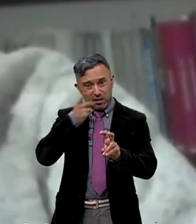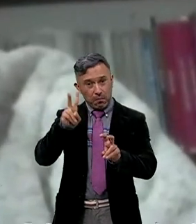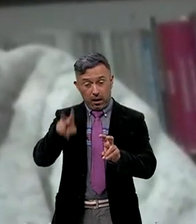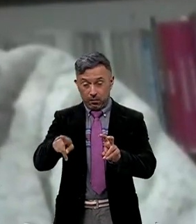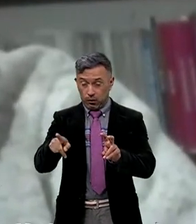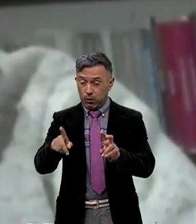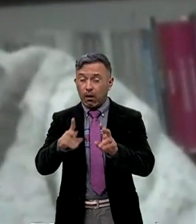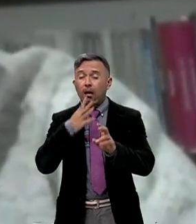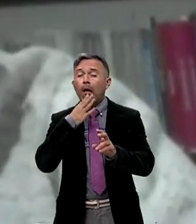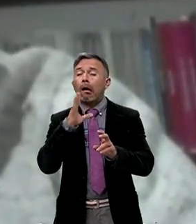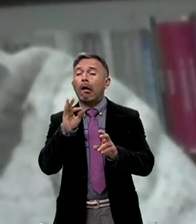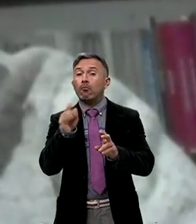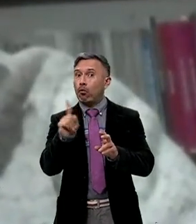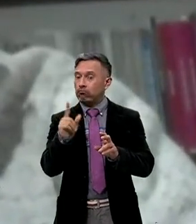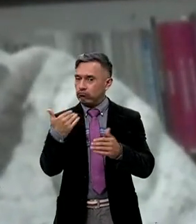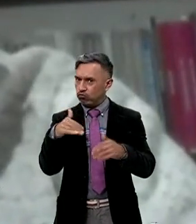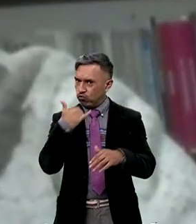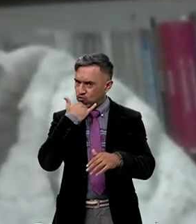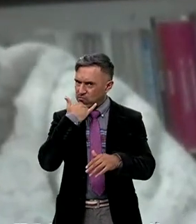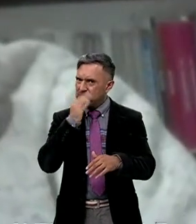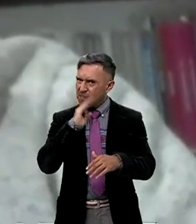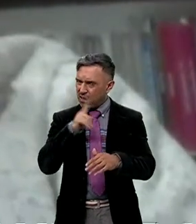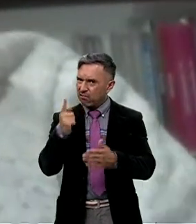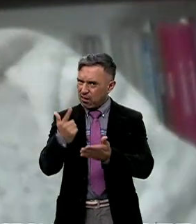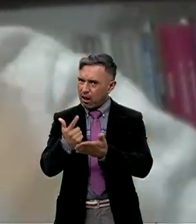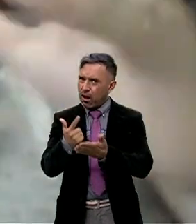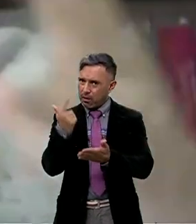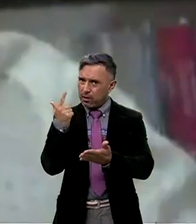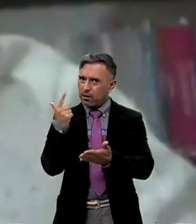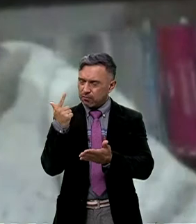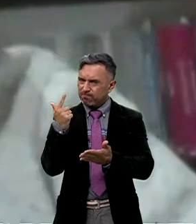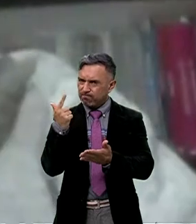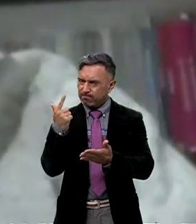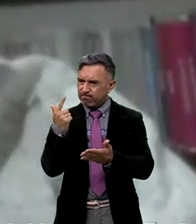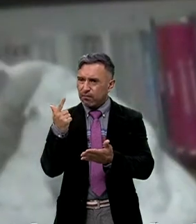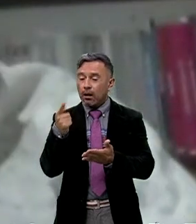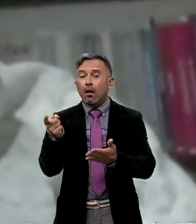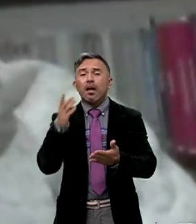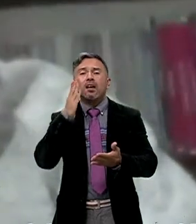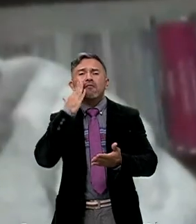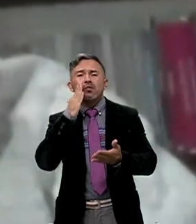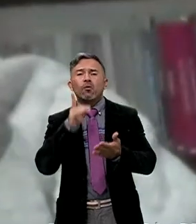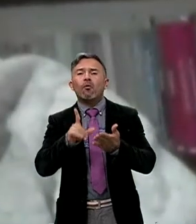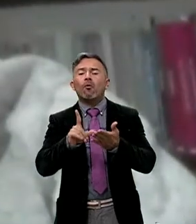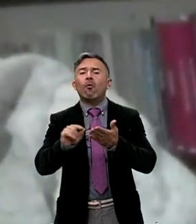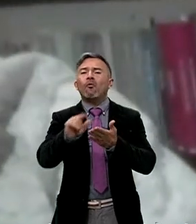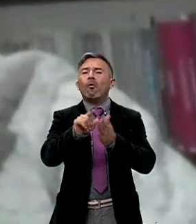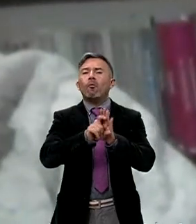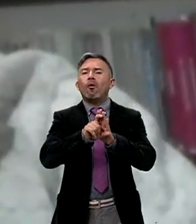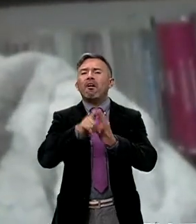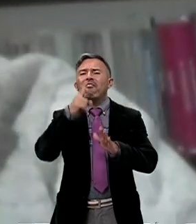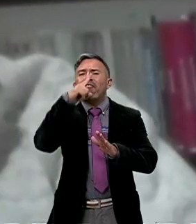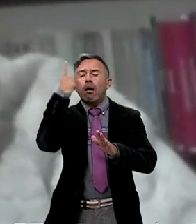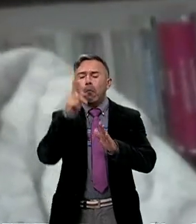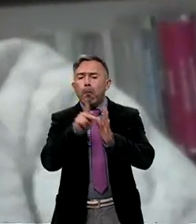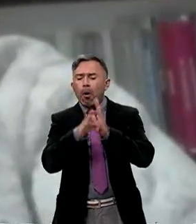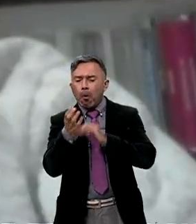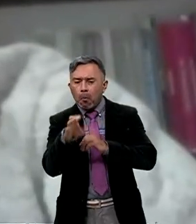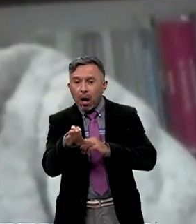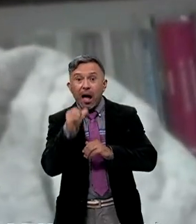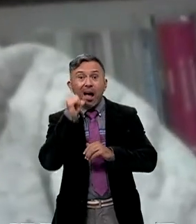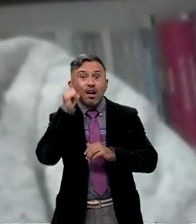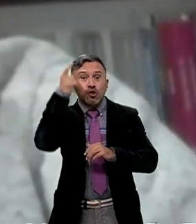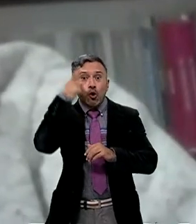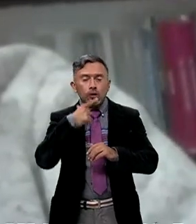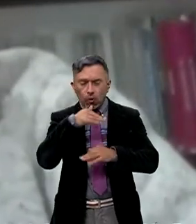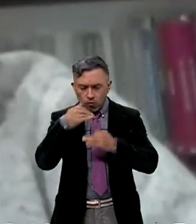asunto que con la facilidad de las redes sociales lo pudimos ver todos anoche y qué bueno que